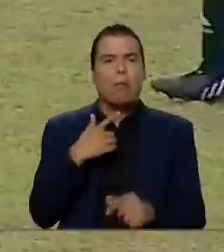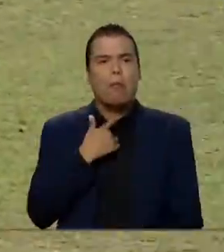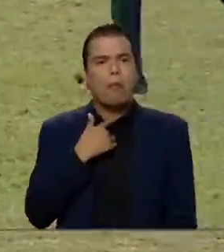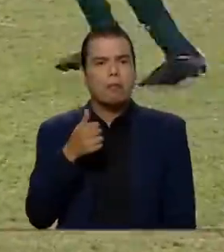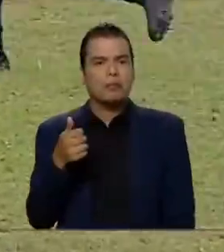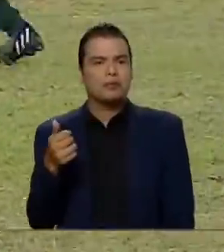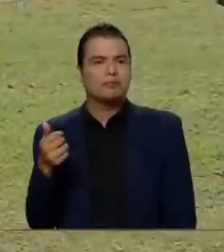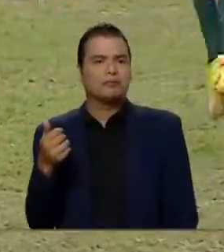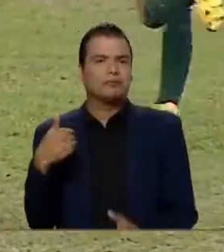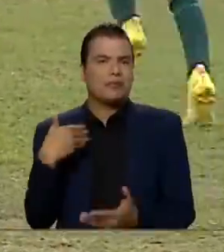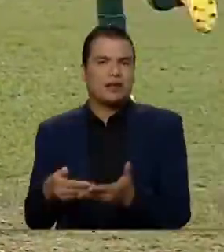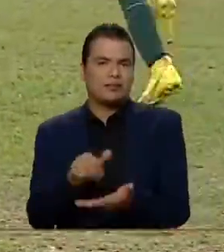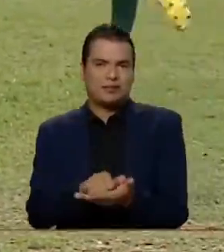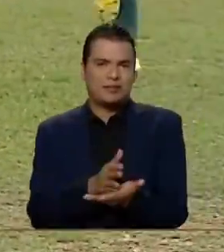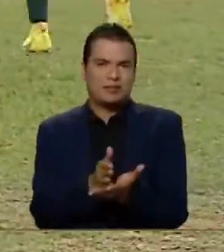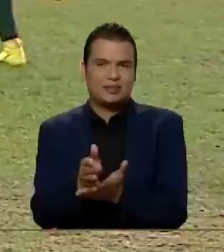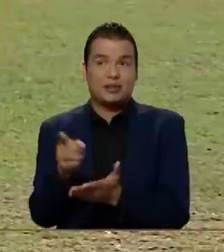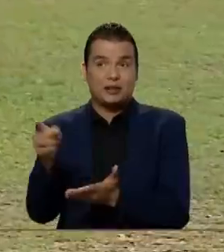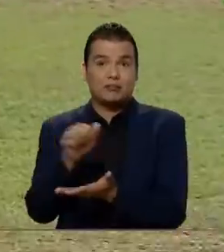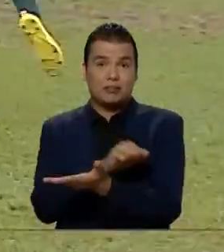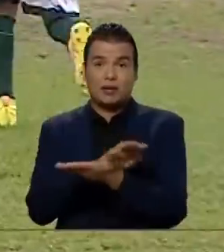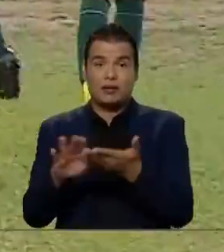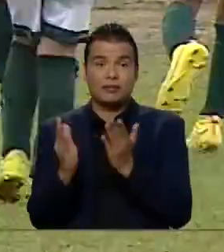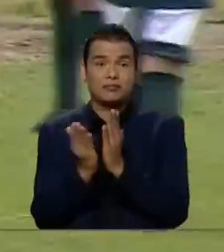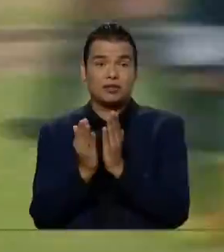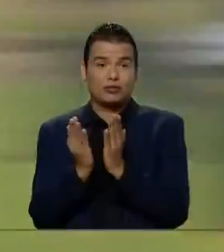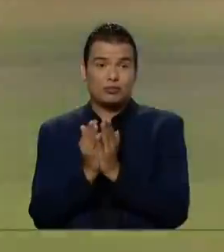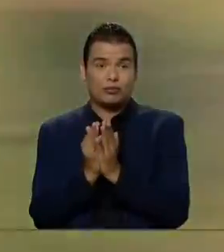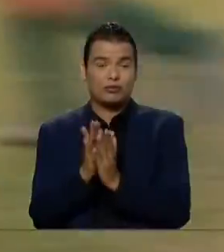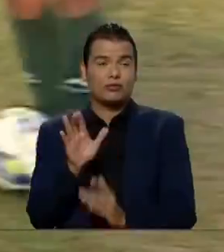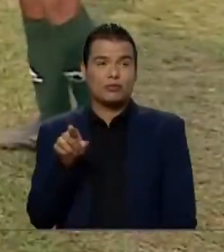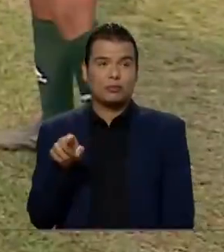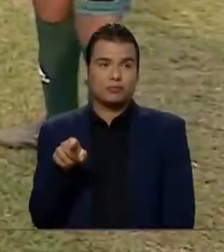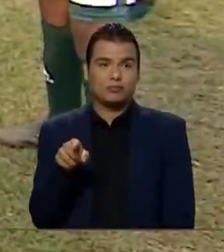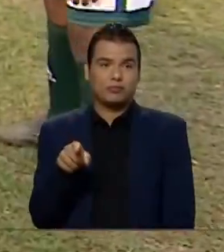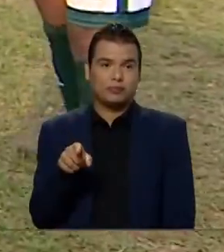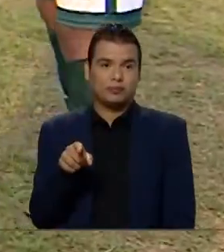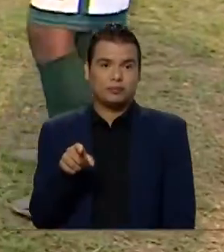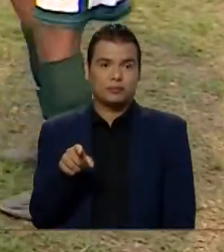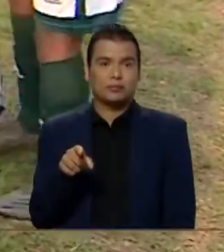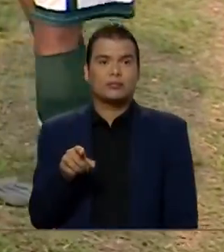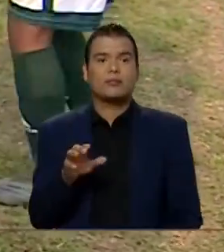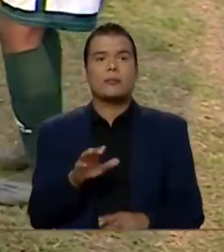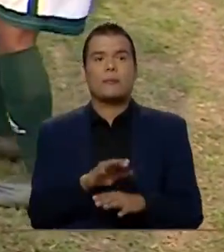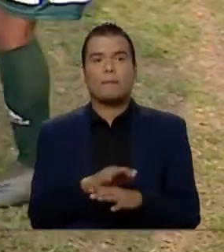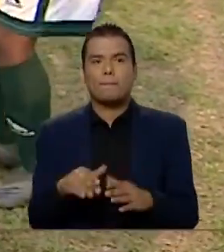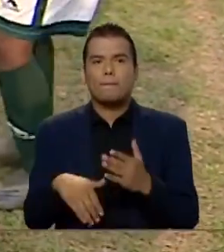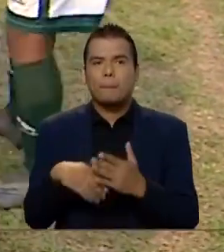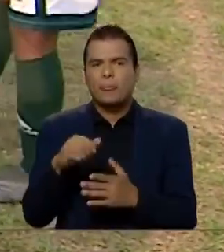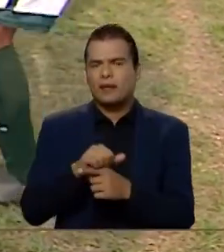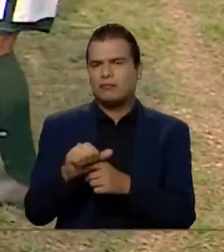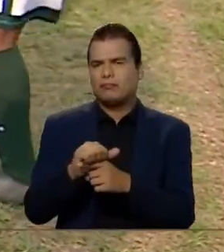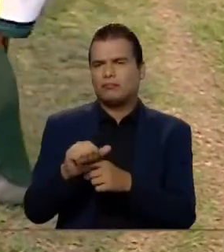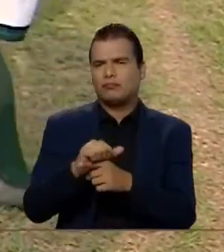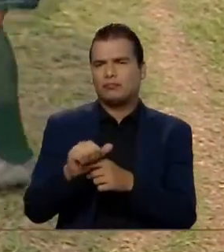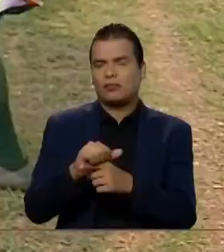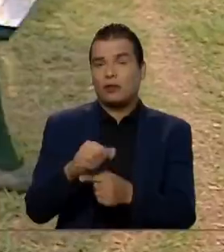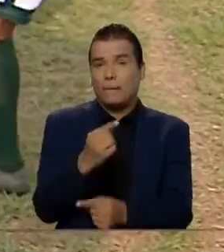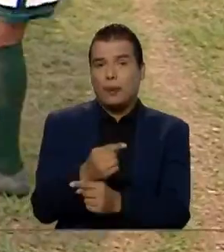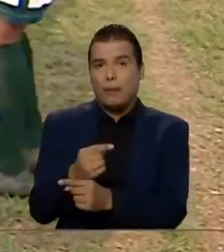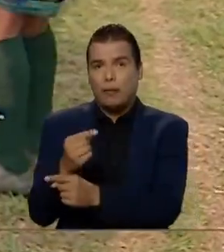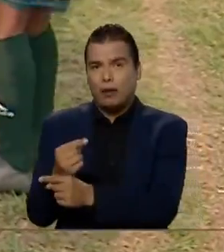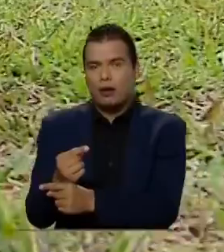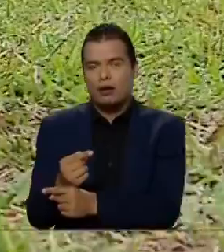desde ahí estamos aquí, él está como becado, un niño becado. Cada vez que toman el balón y anotan un gol es para ellos